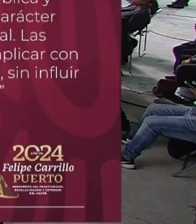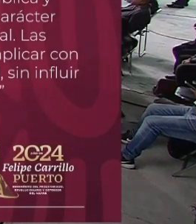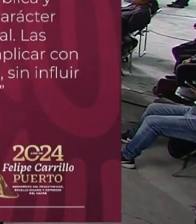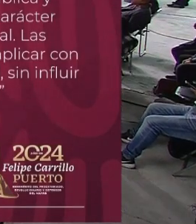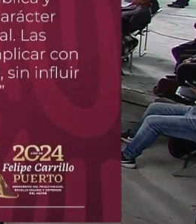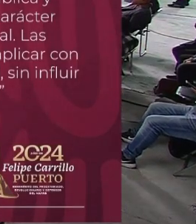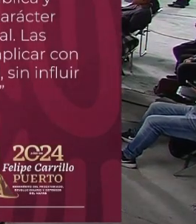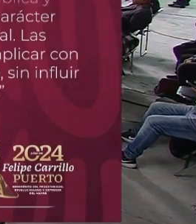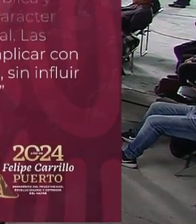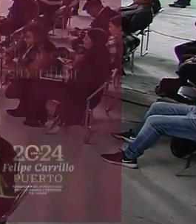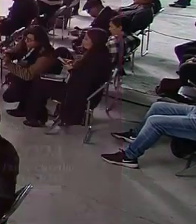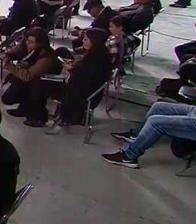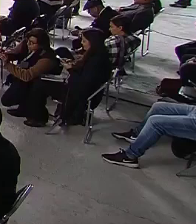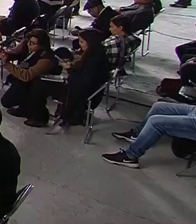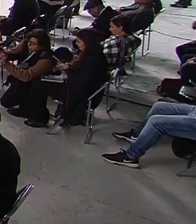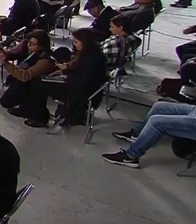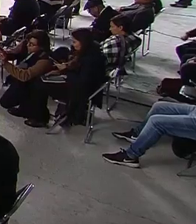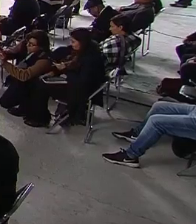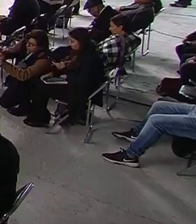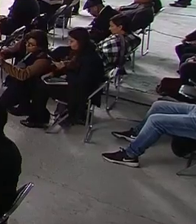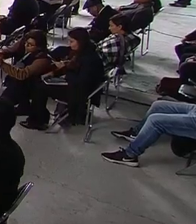Instituto Nacional Electoral.